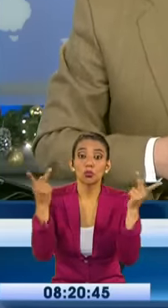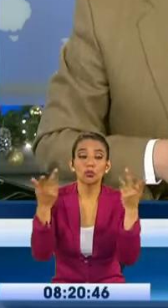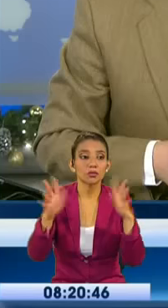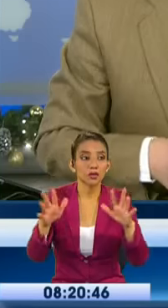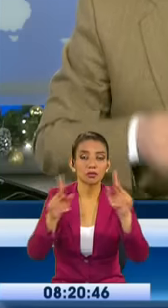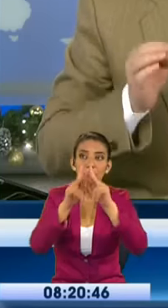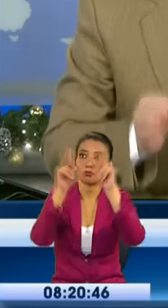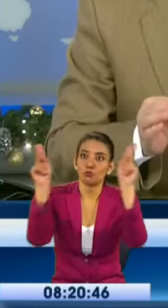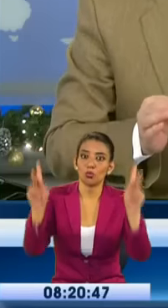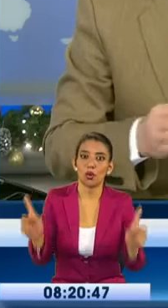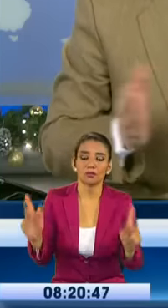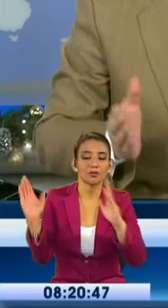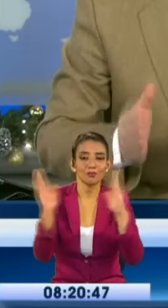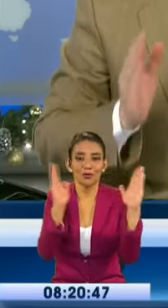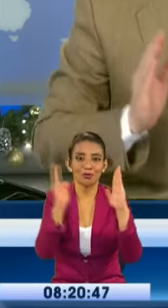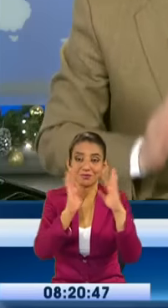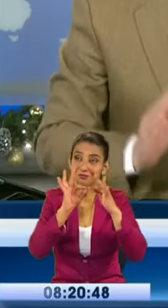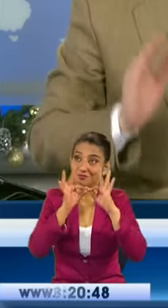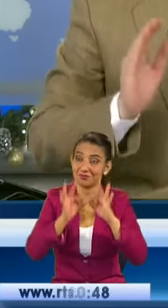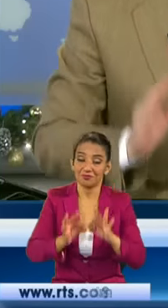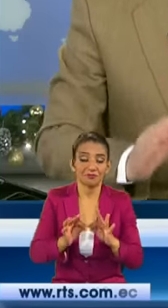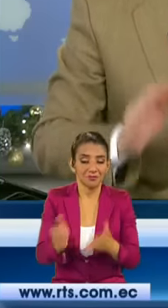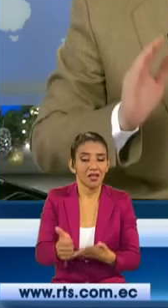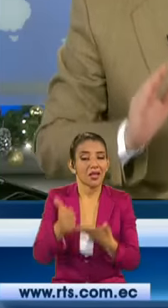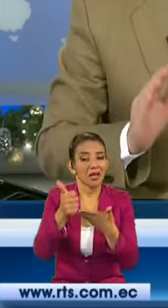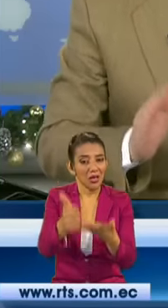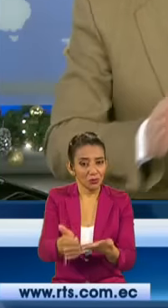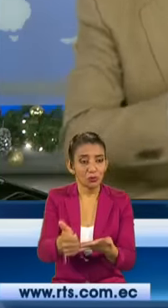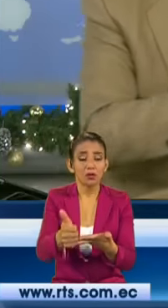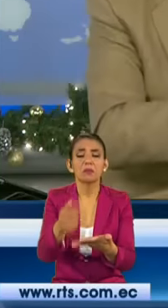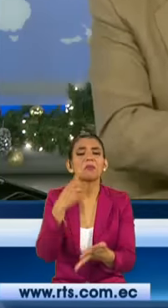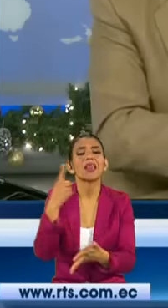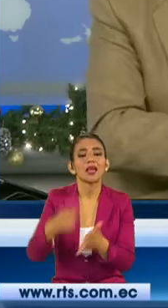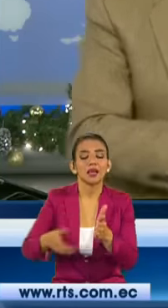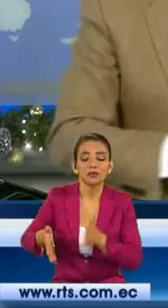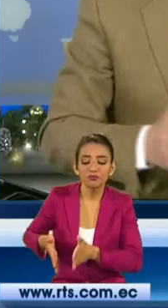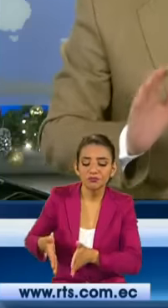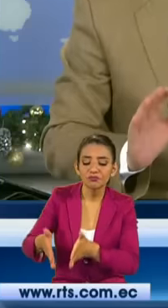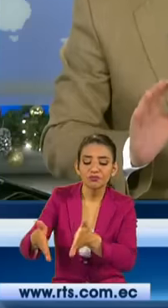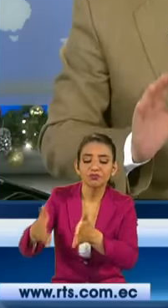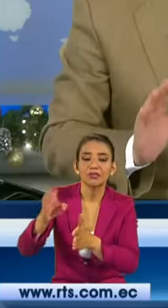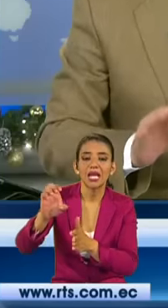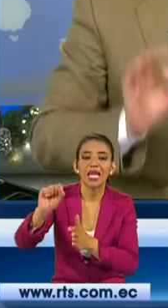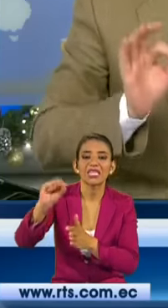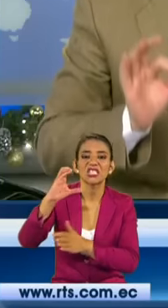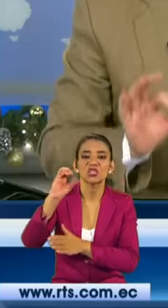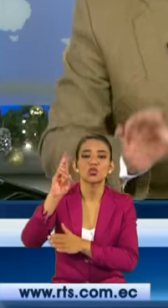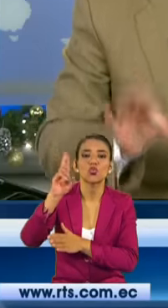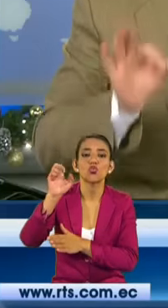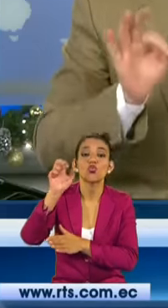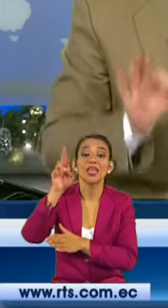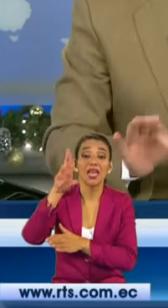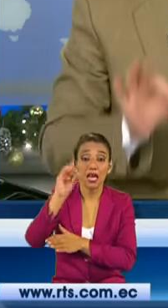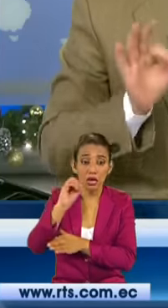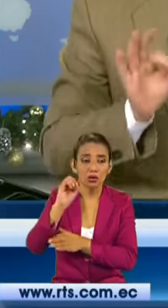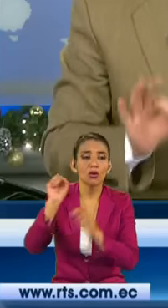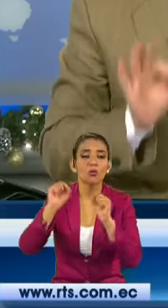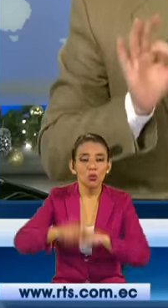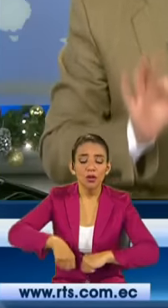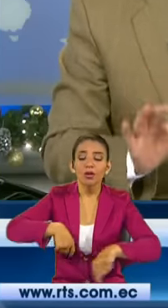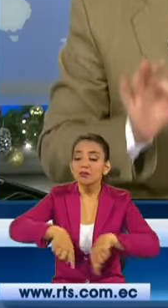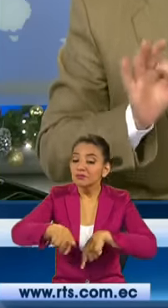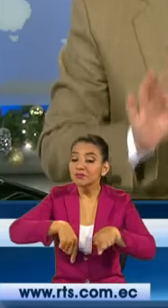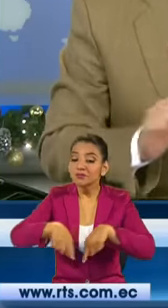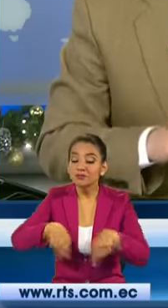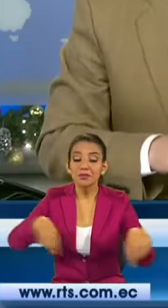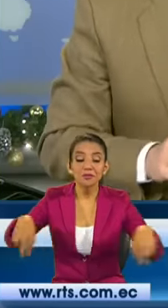vehicular provisional, el mismo, claro, que ayudará a la continuación de la calle Escudero y de esta manera, por fin, mejorar la